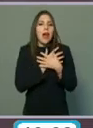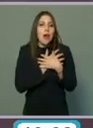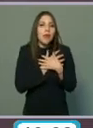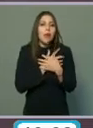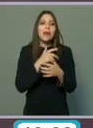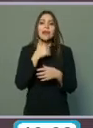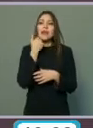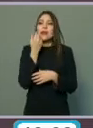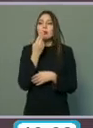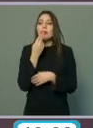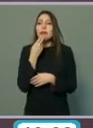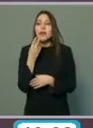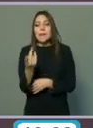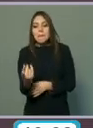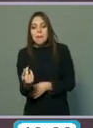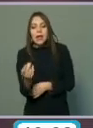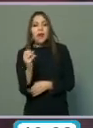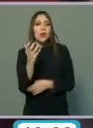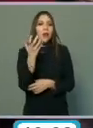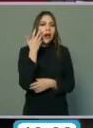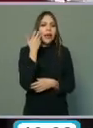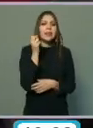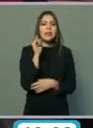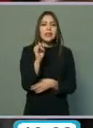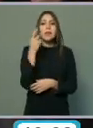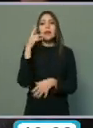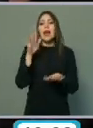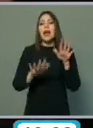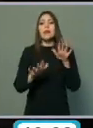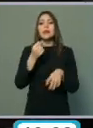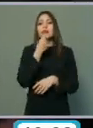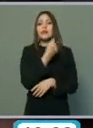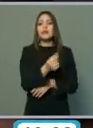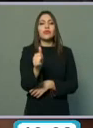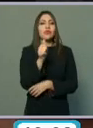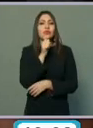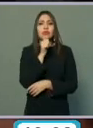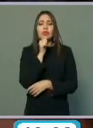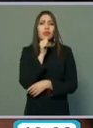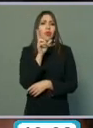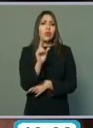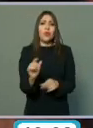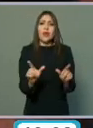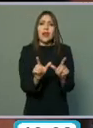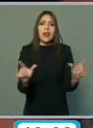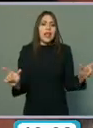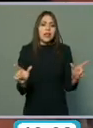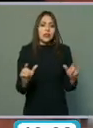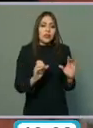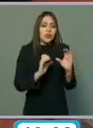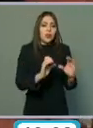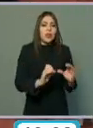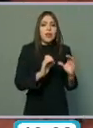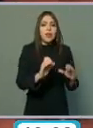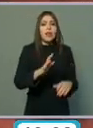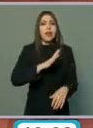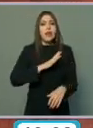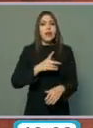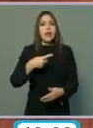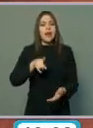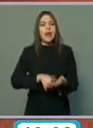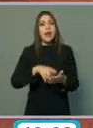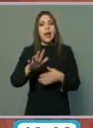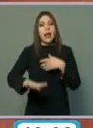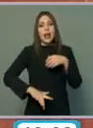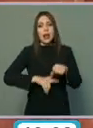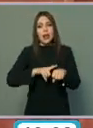una mascota, quiero un gato, quiero un perro, tal vez no están preparados emocionalmente ni responsablemente para poder llevar a cabo todos los